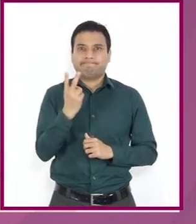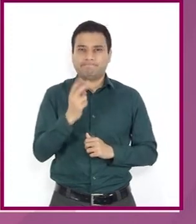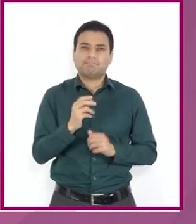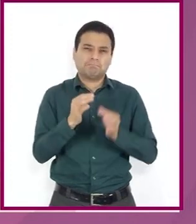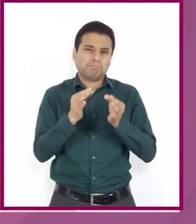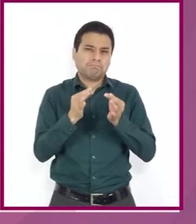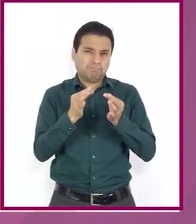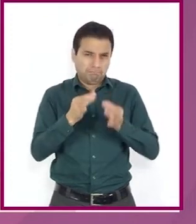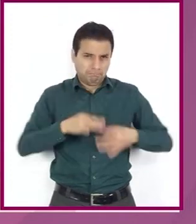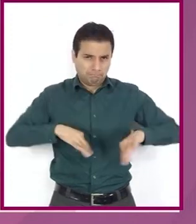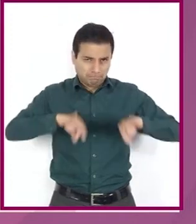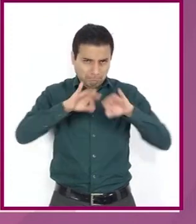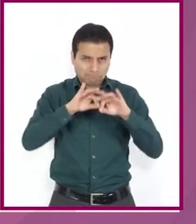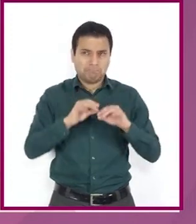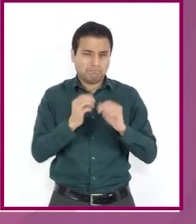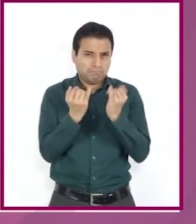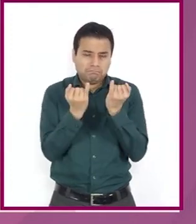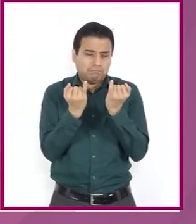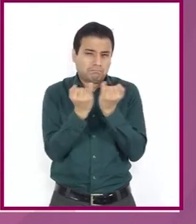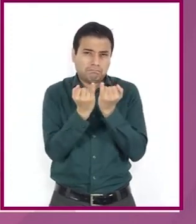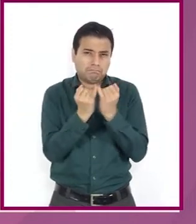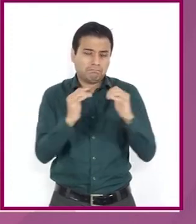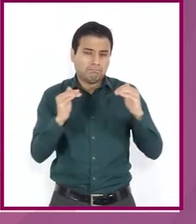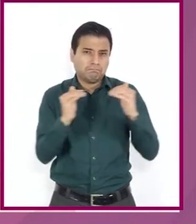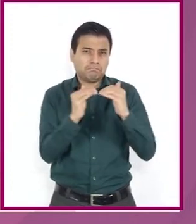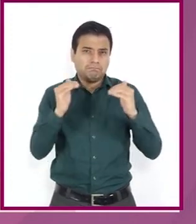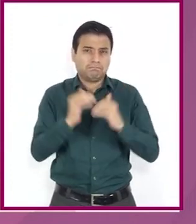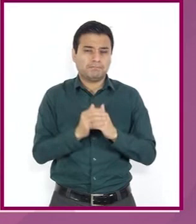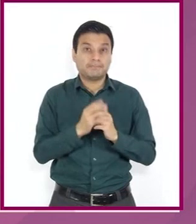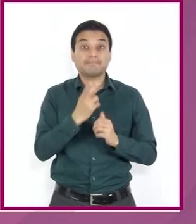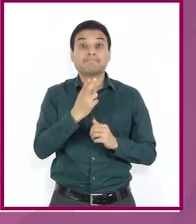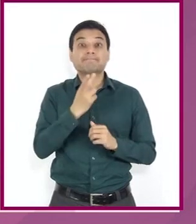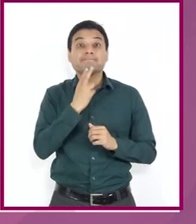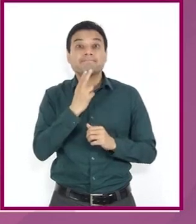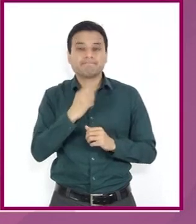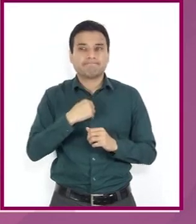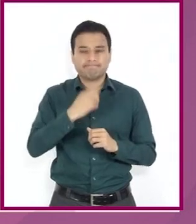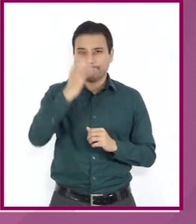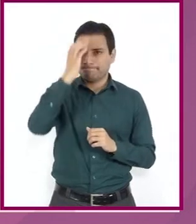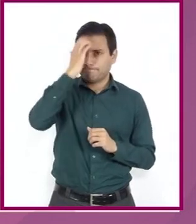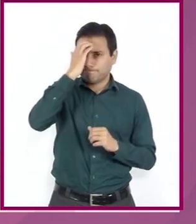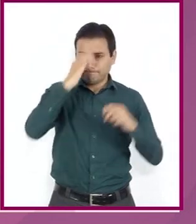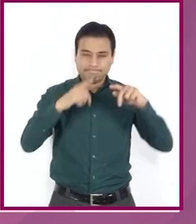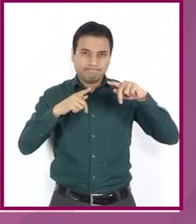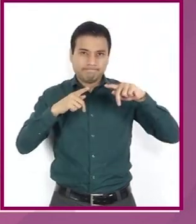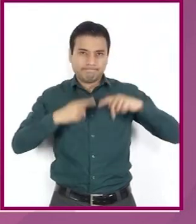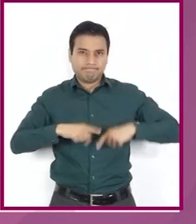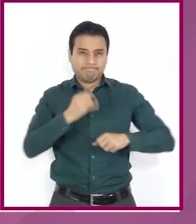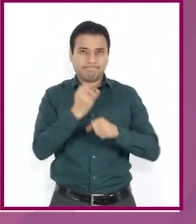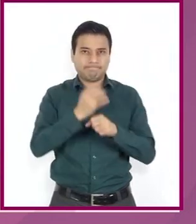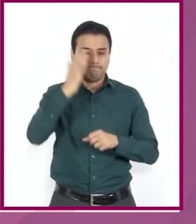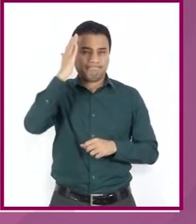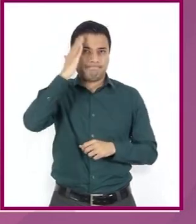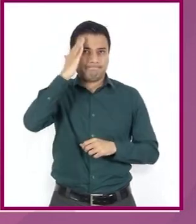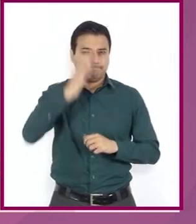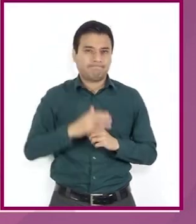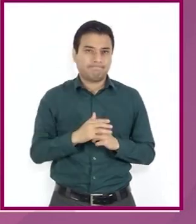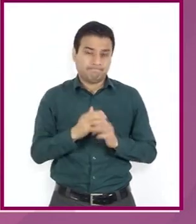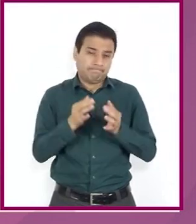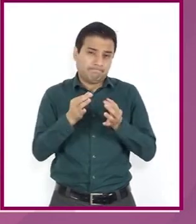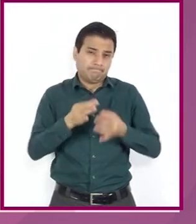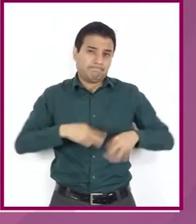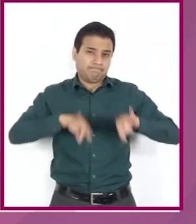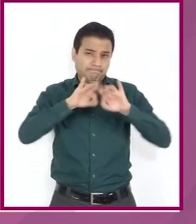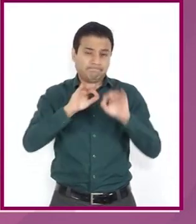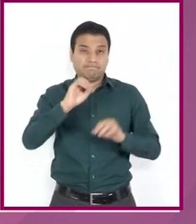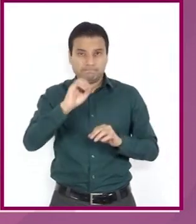menor, pero adquieren relevancia y sirven para conocer mejor a los personajes principales o son importantes para